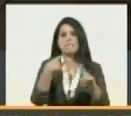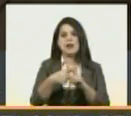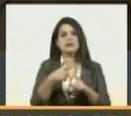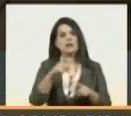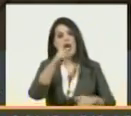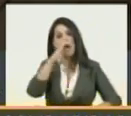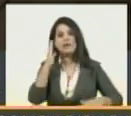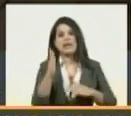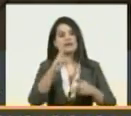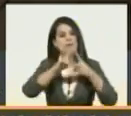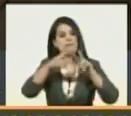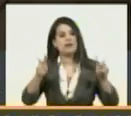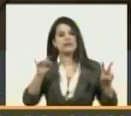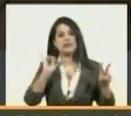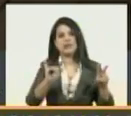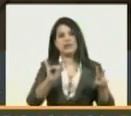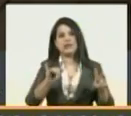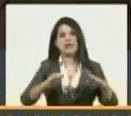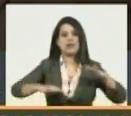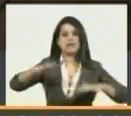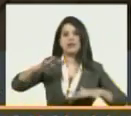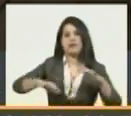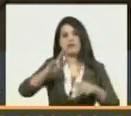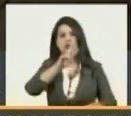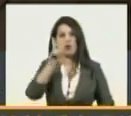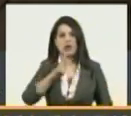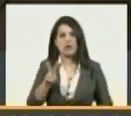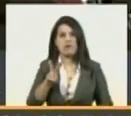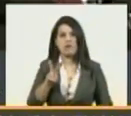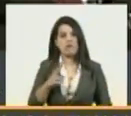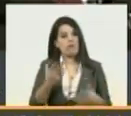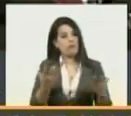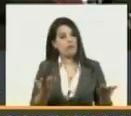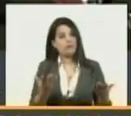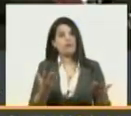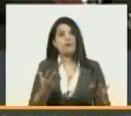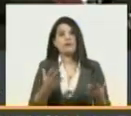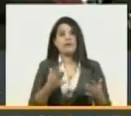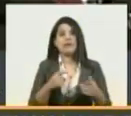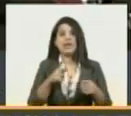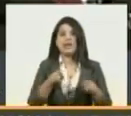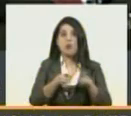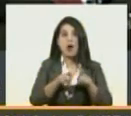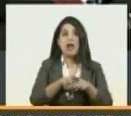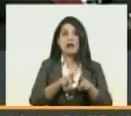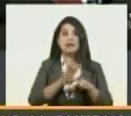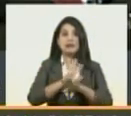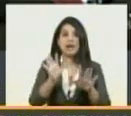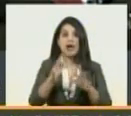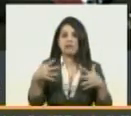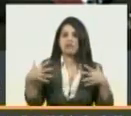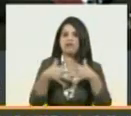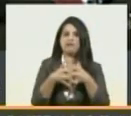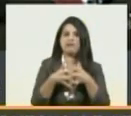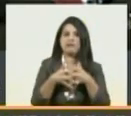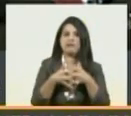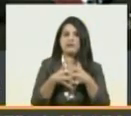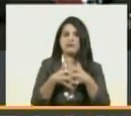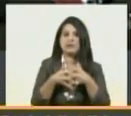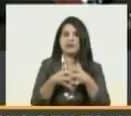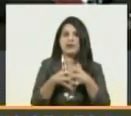la paz y la estabilidad de Venezuela. Bueno, esa alianza se dio, hay una simbiosis